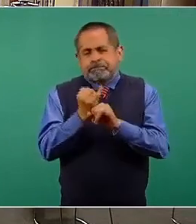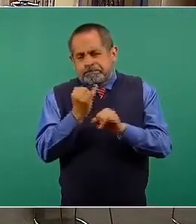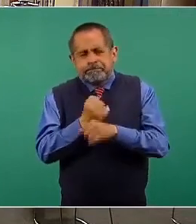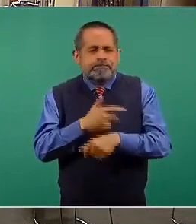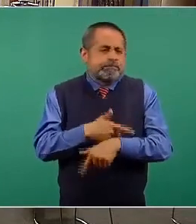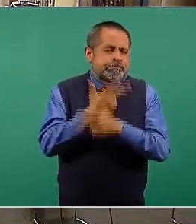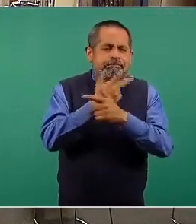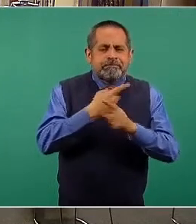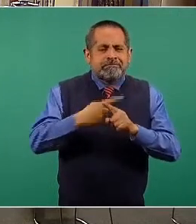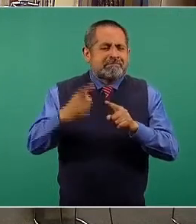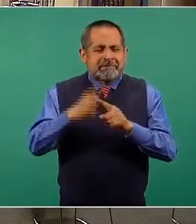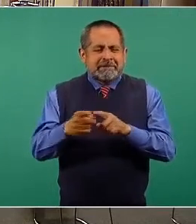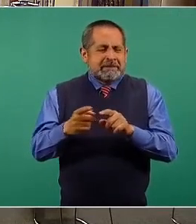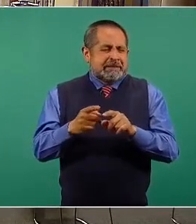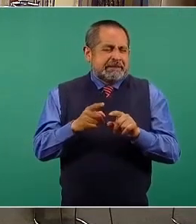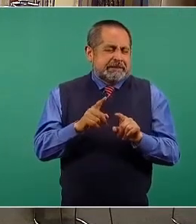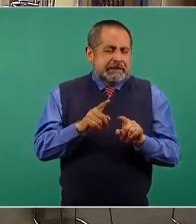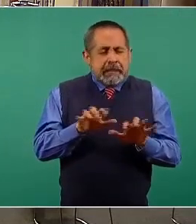las redes sociales